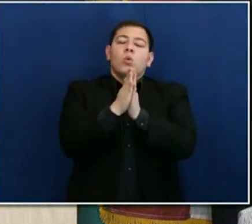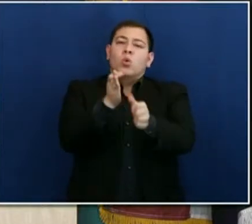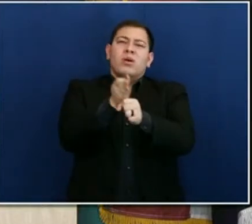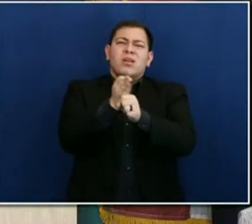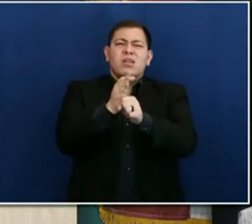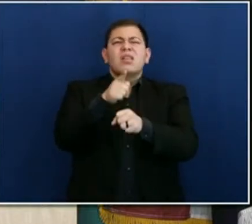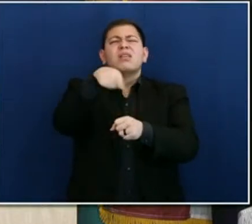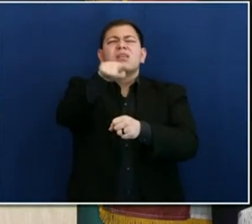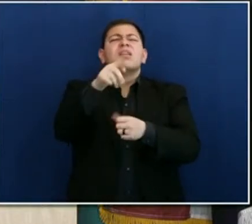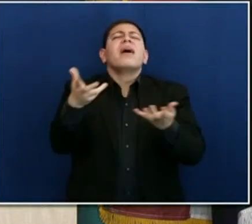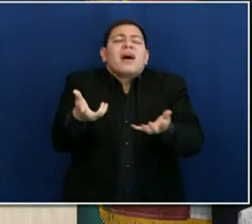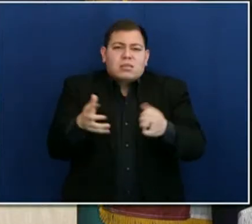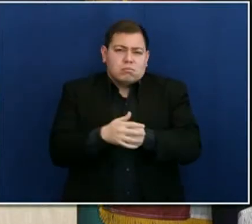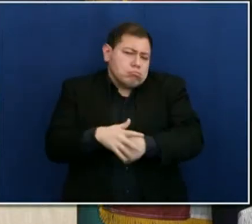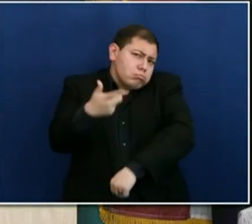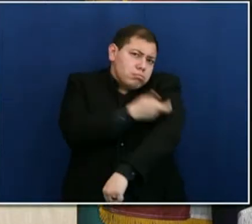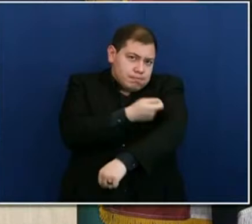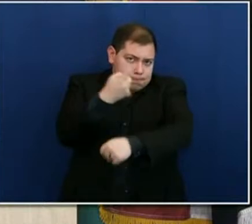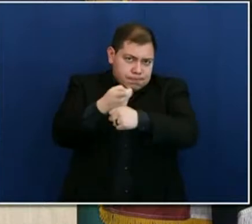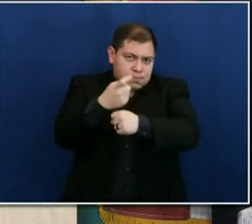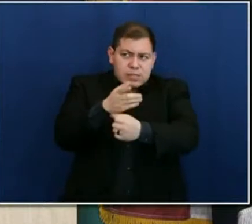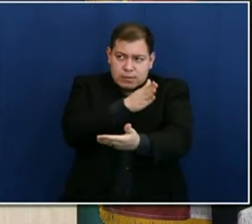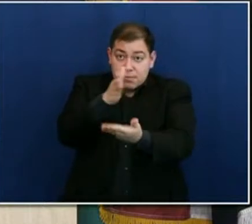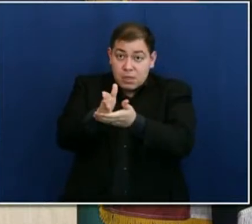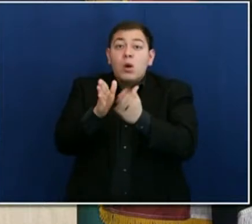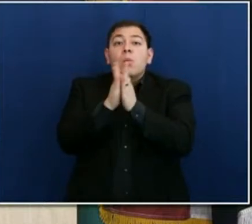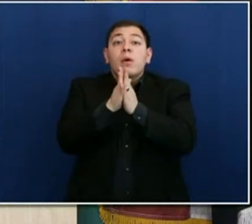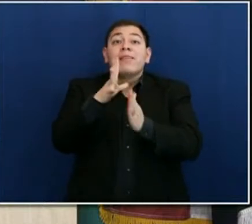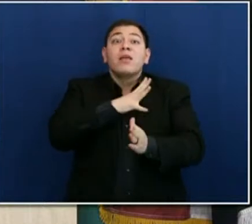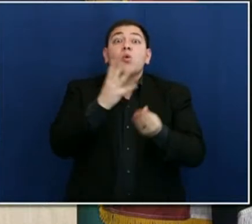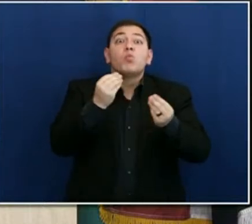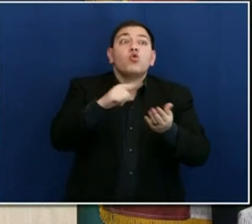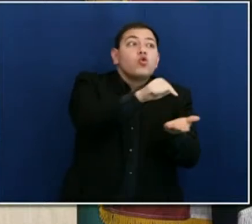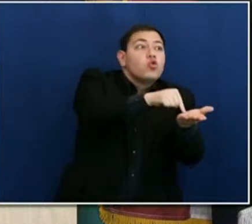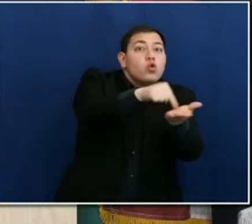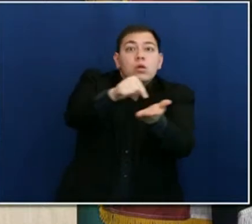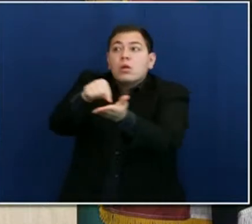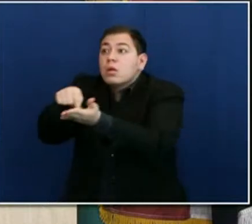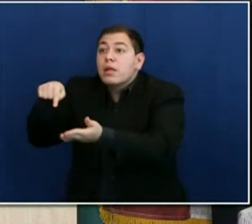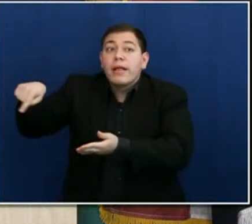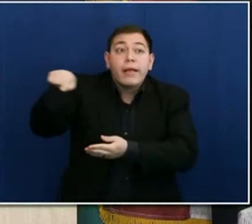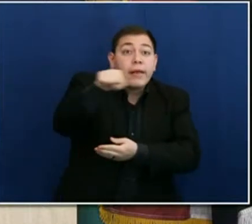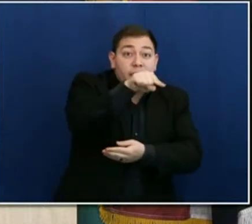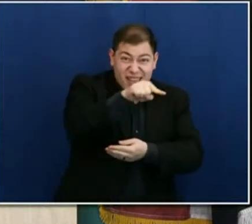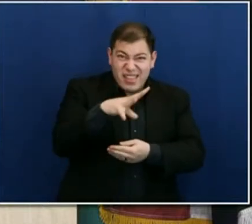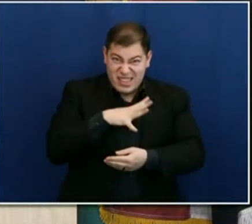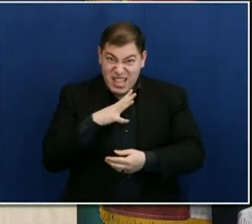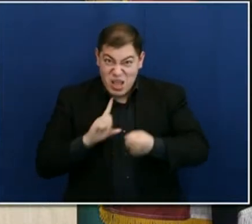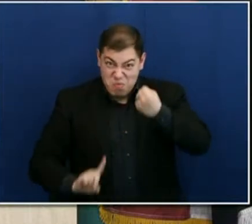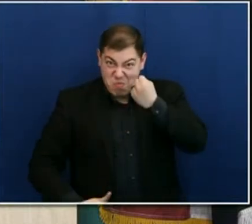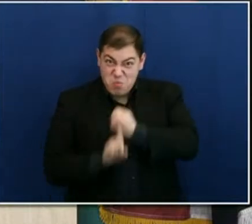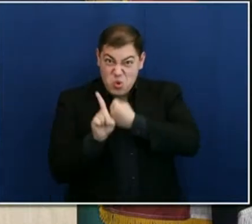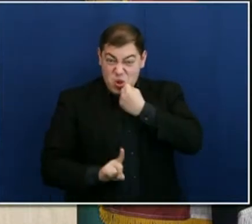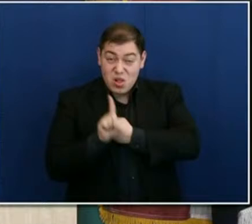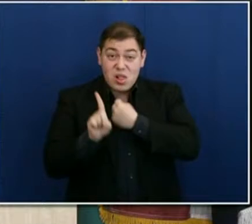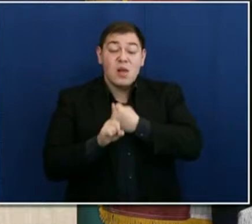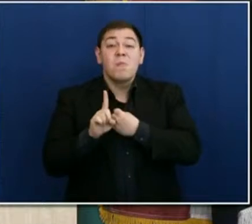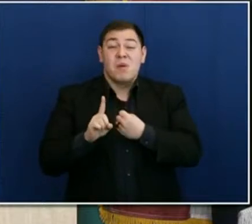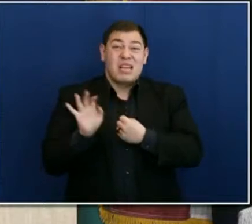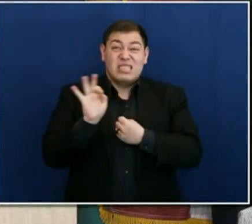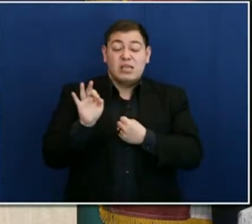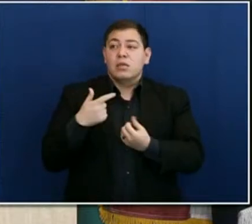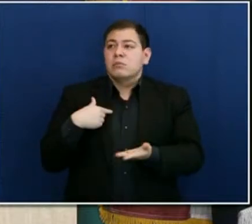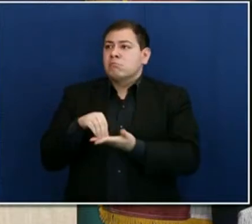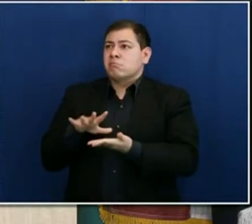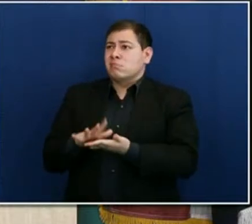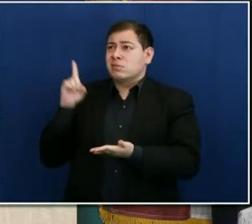Lo que hemos hecho específicamente en las comunidades donde había habido algún problema en cuanto a poder hacer citas y eso,